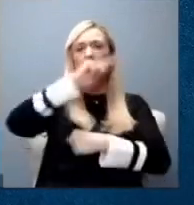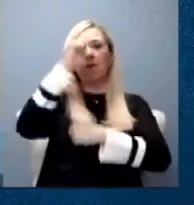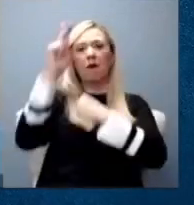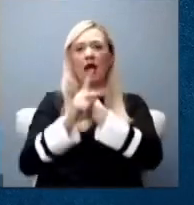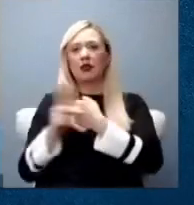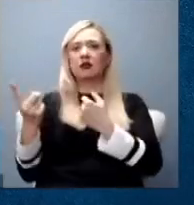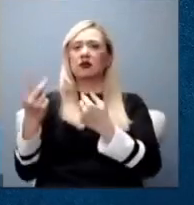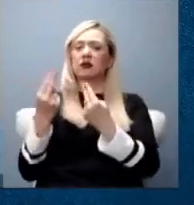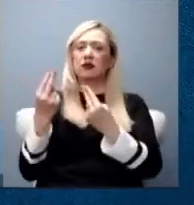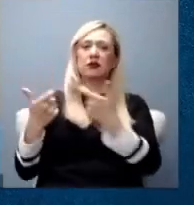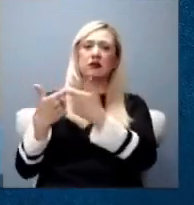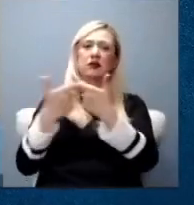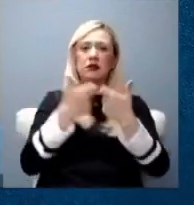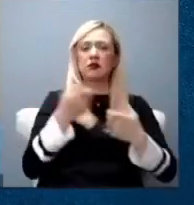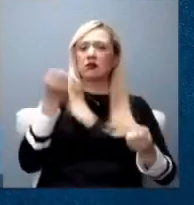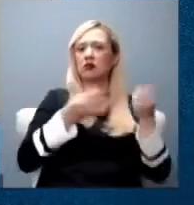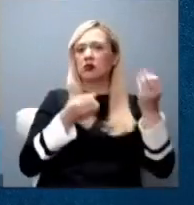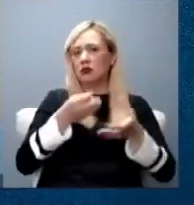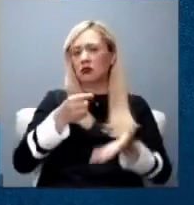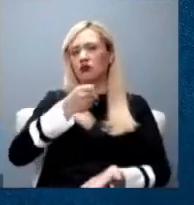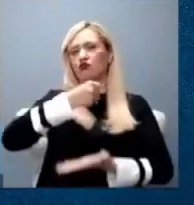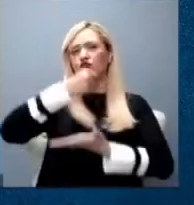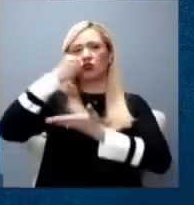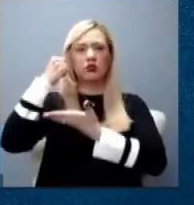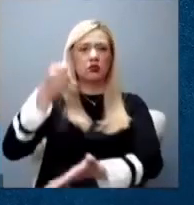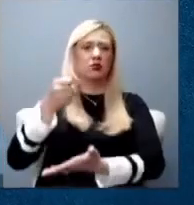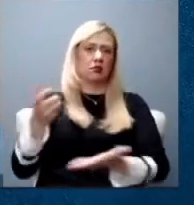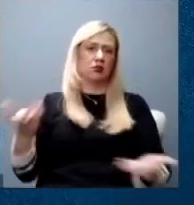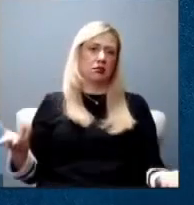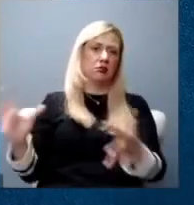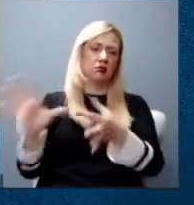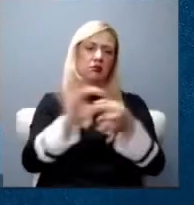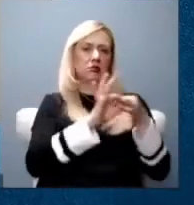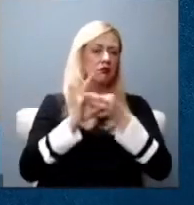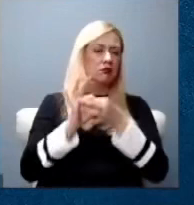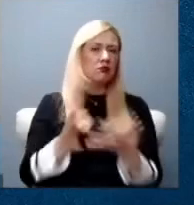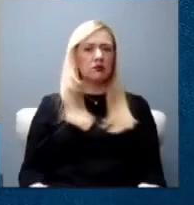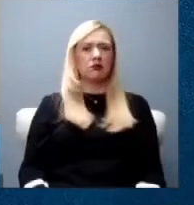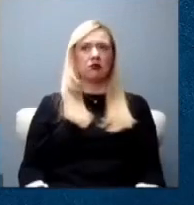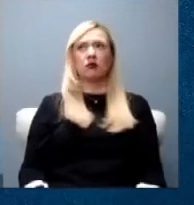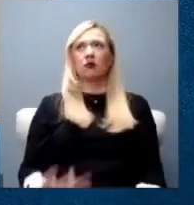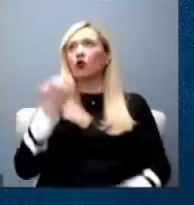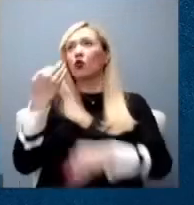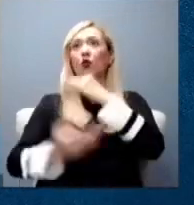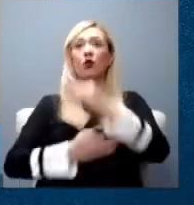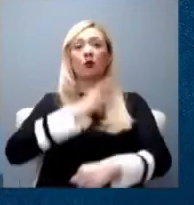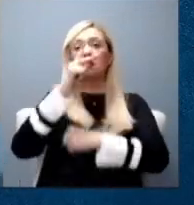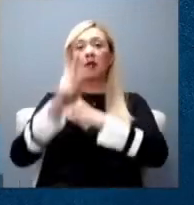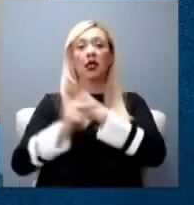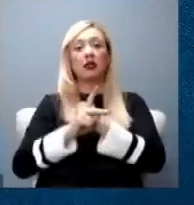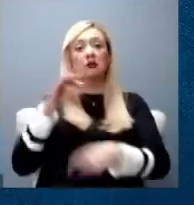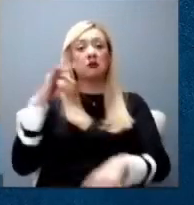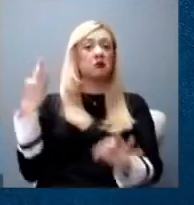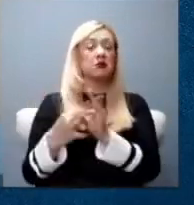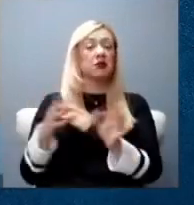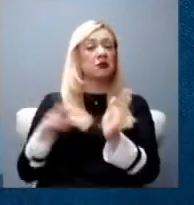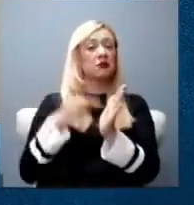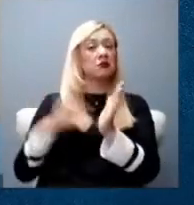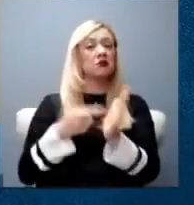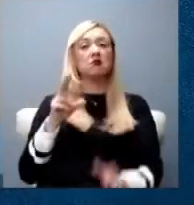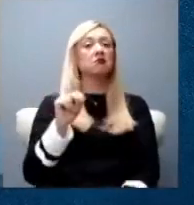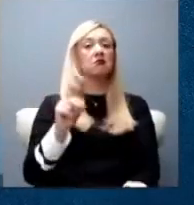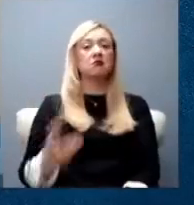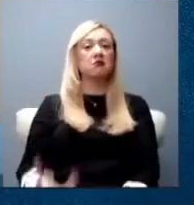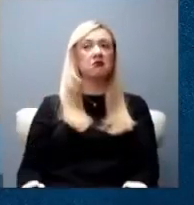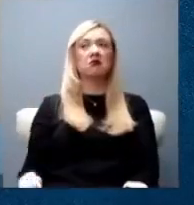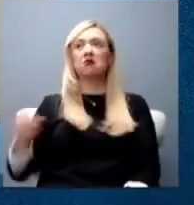dos desafíos yo agregaría algo que ya Joaquín mencionó y es la universalidad del sistema. No todos los estados han ratificado todos los instrumentos ni han